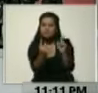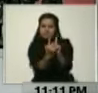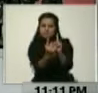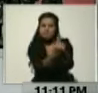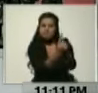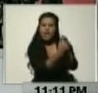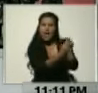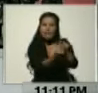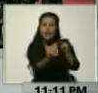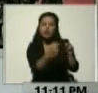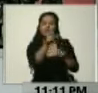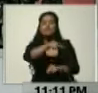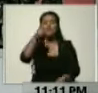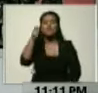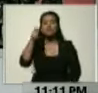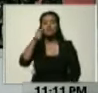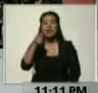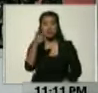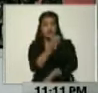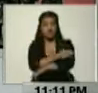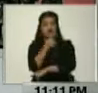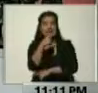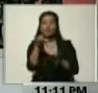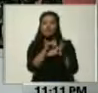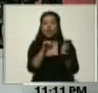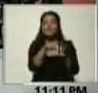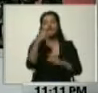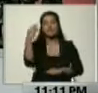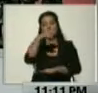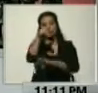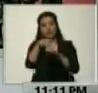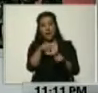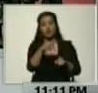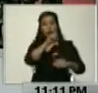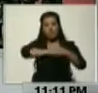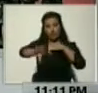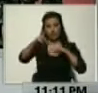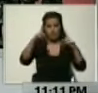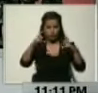ultraderecha en las áreas del jardín de la Asamblea. Ahí te envío la foto.